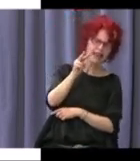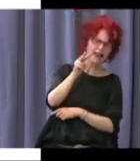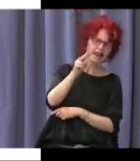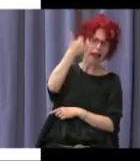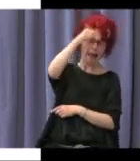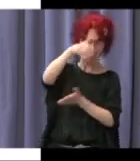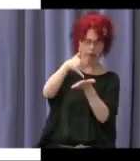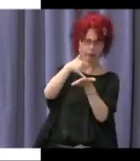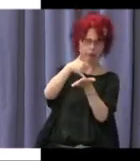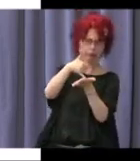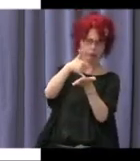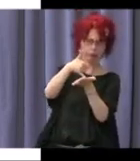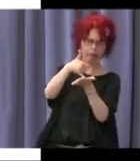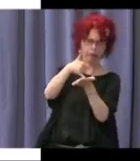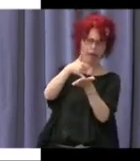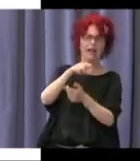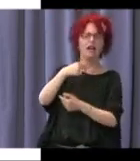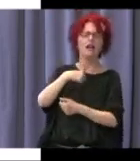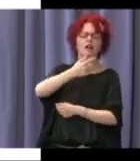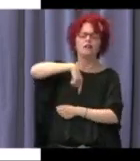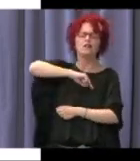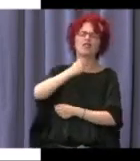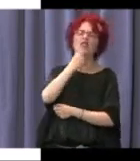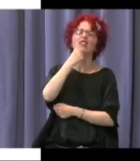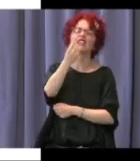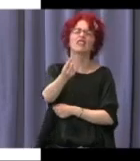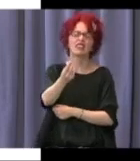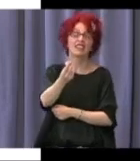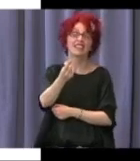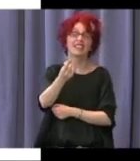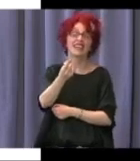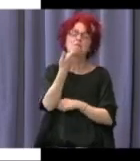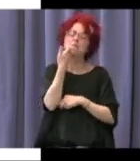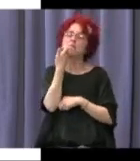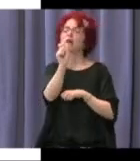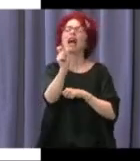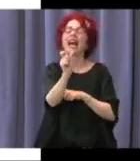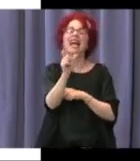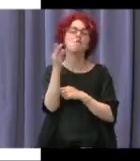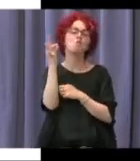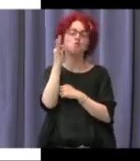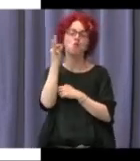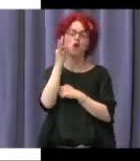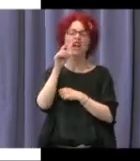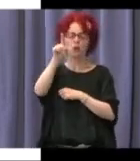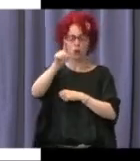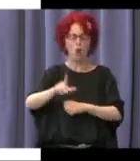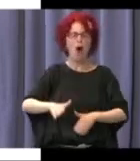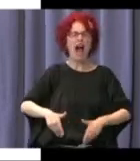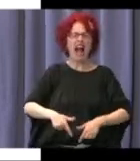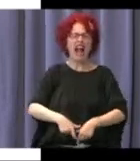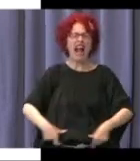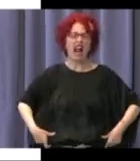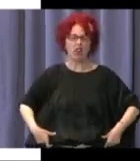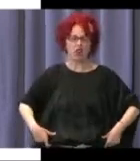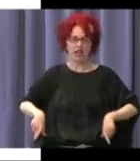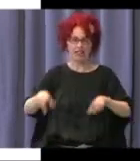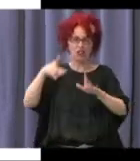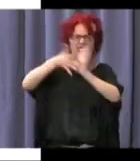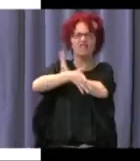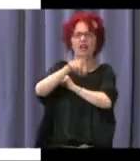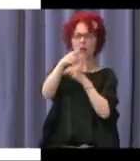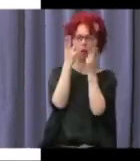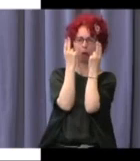autoritario, calzonazos, que no tiene autoridad, y hace lo que dice tu mujer, ¿vale? No le decimos